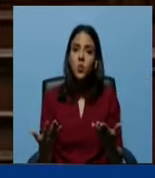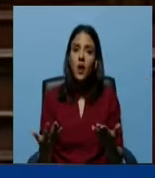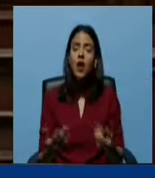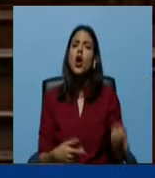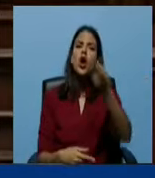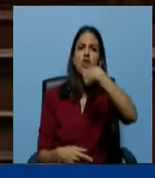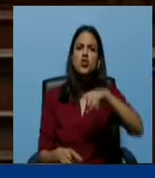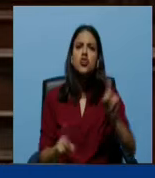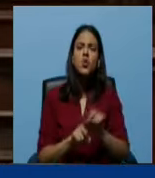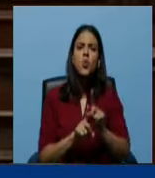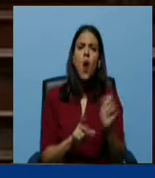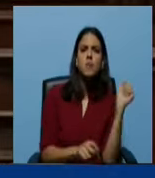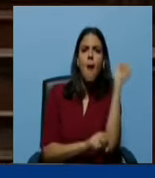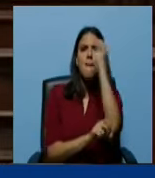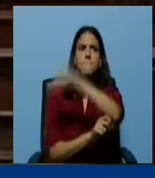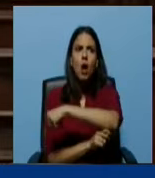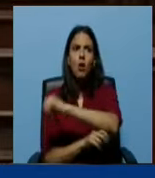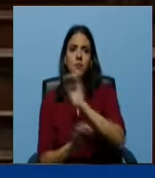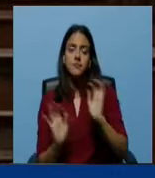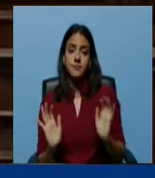derrotados.